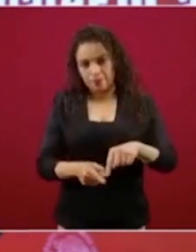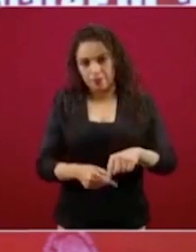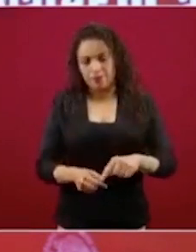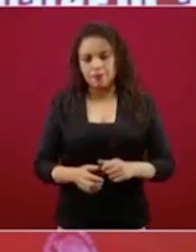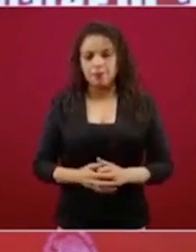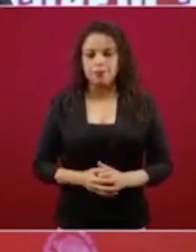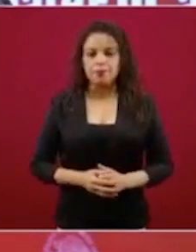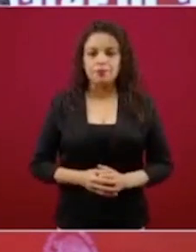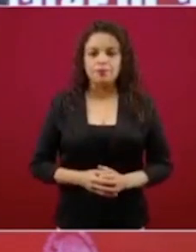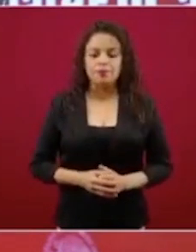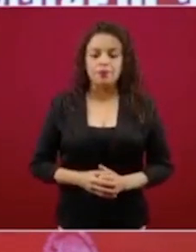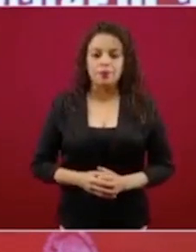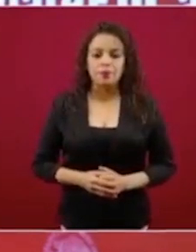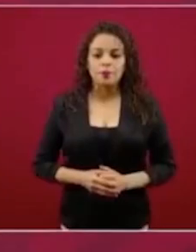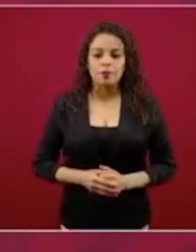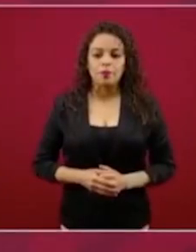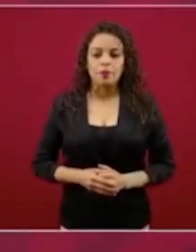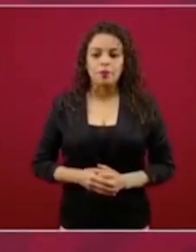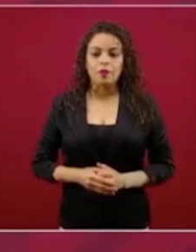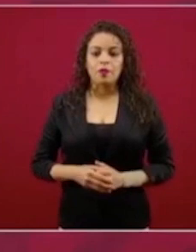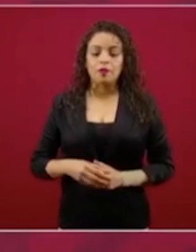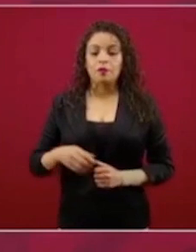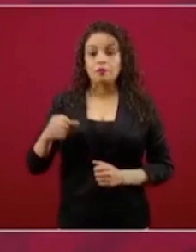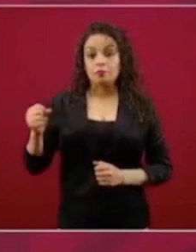Hay dos